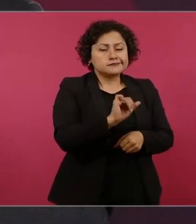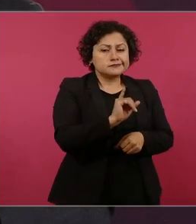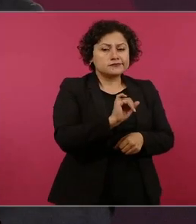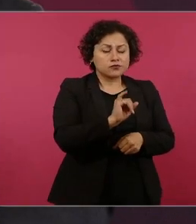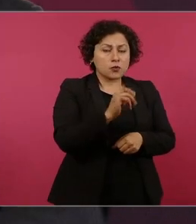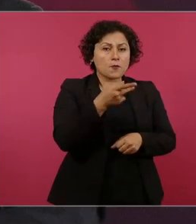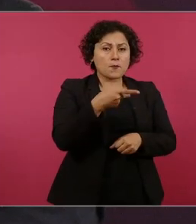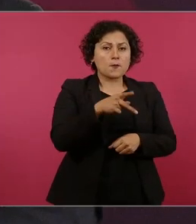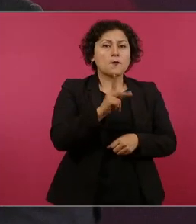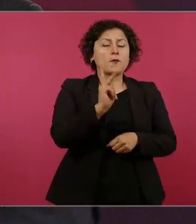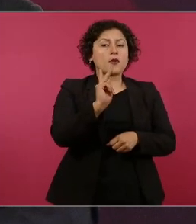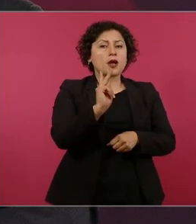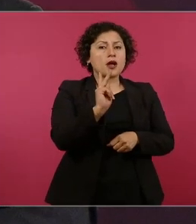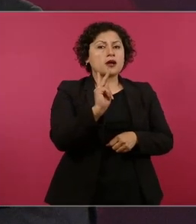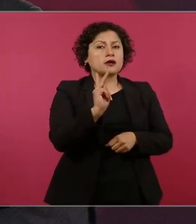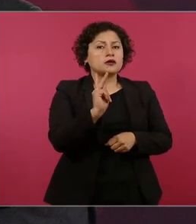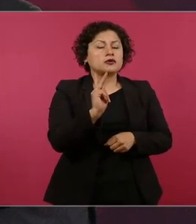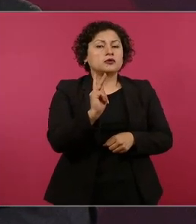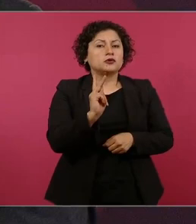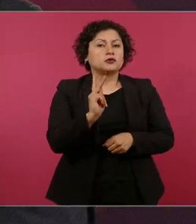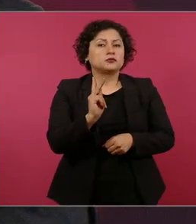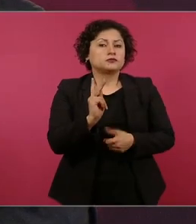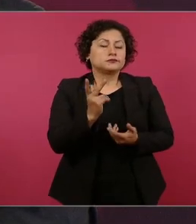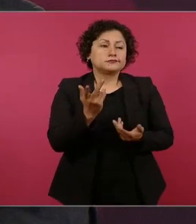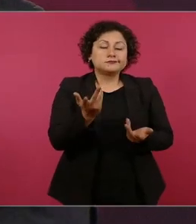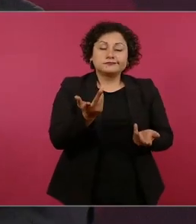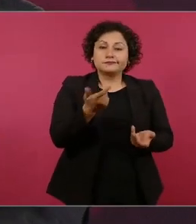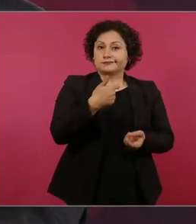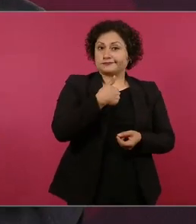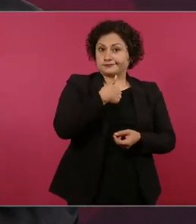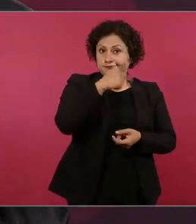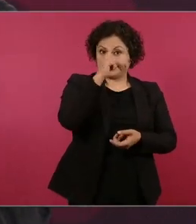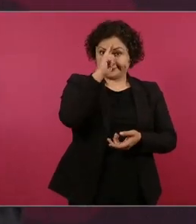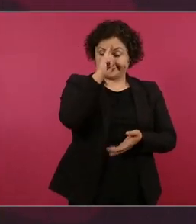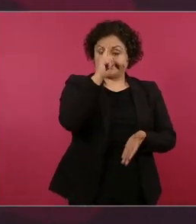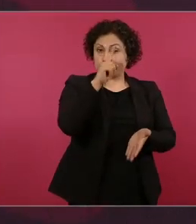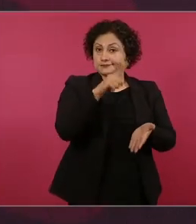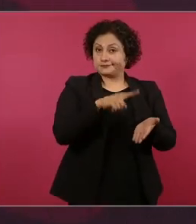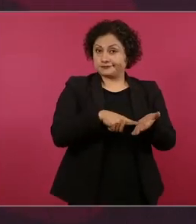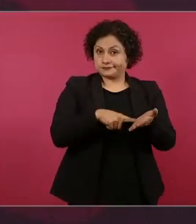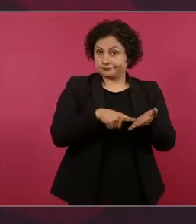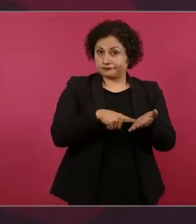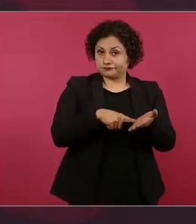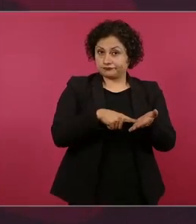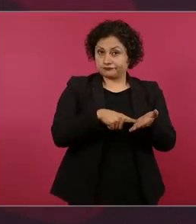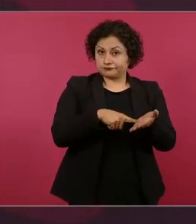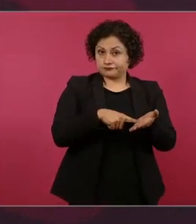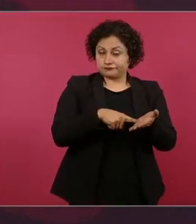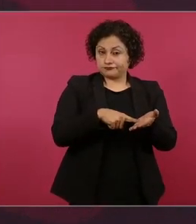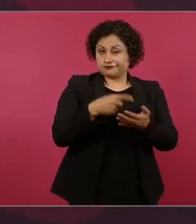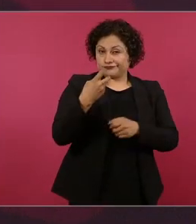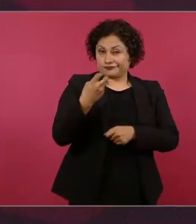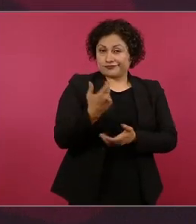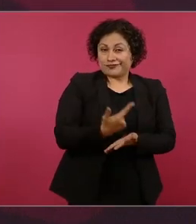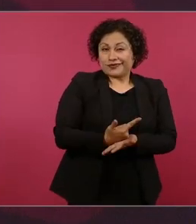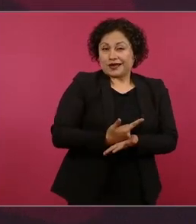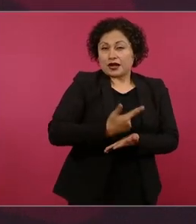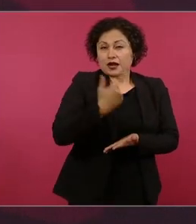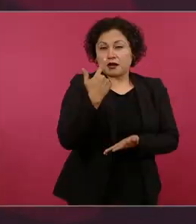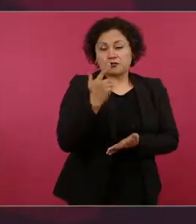este no creo que eh sea algo